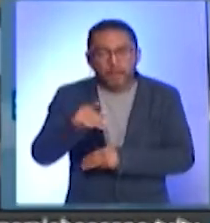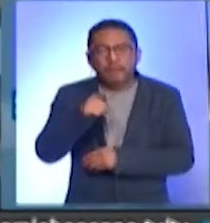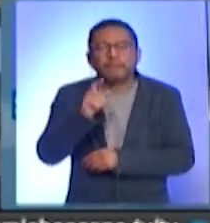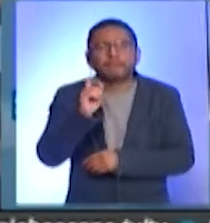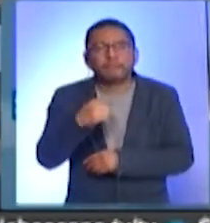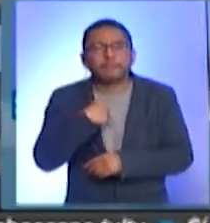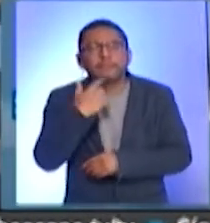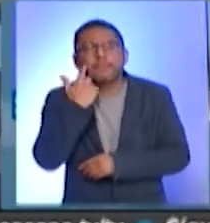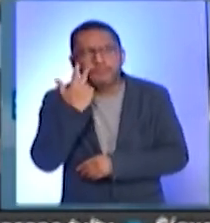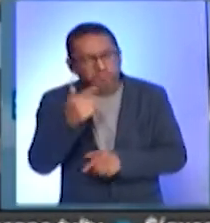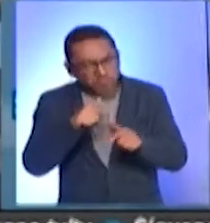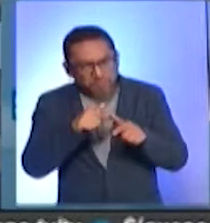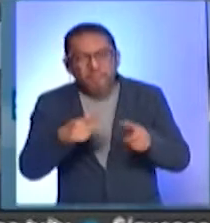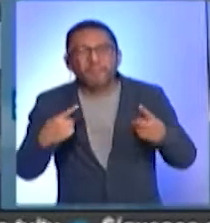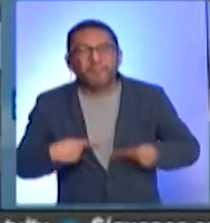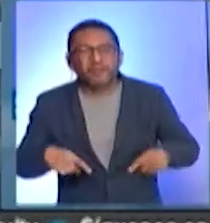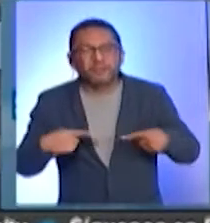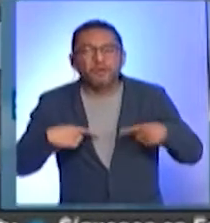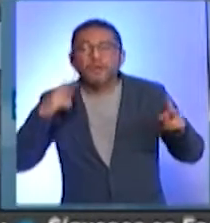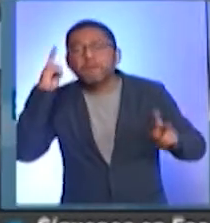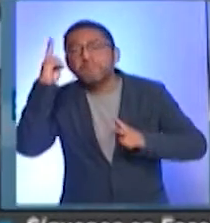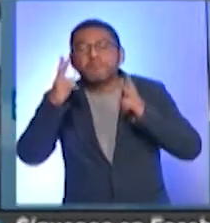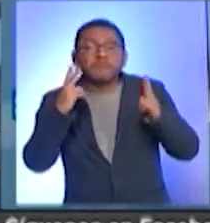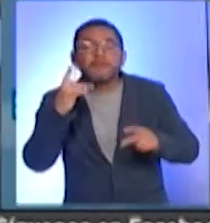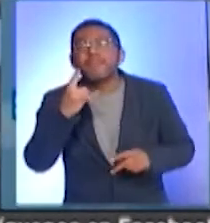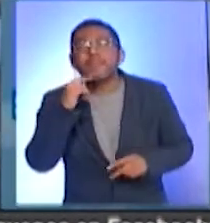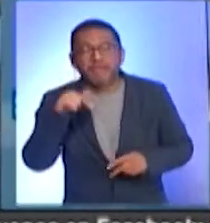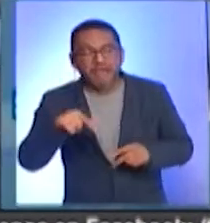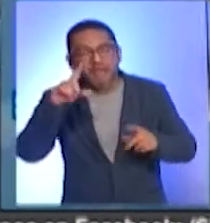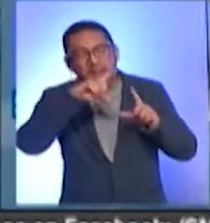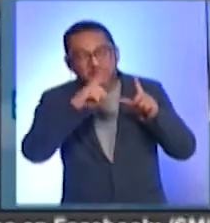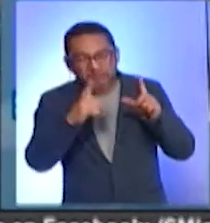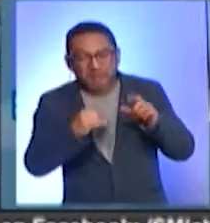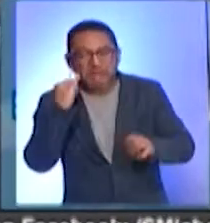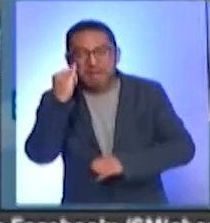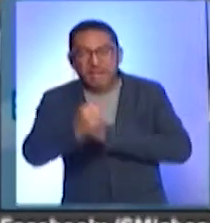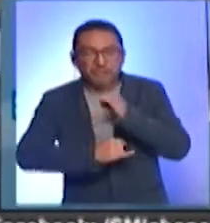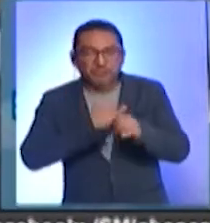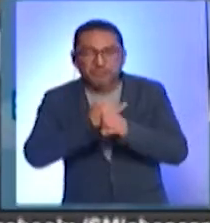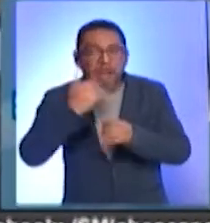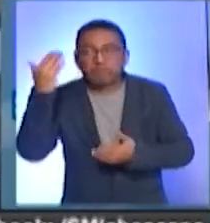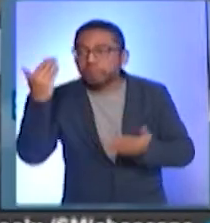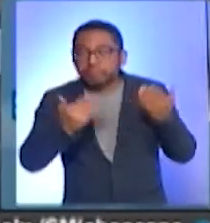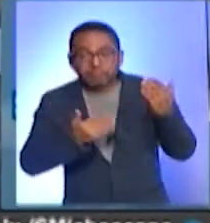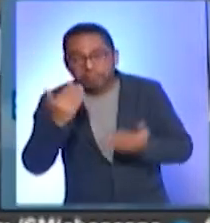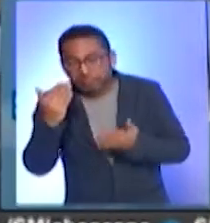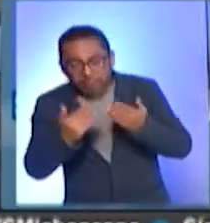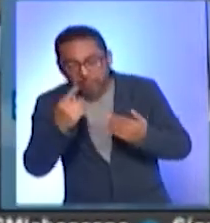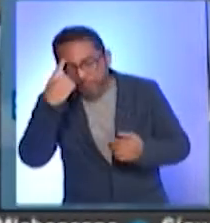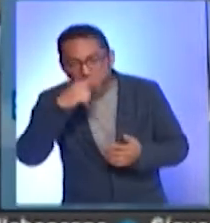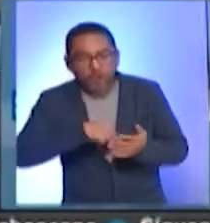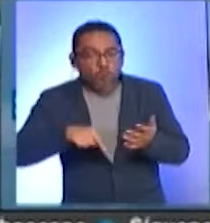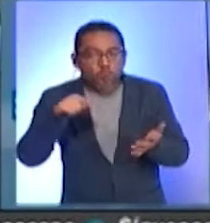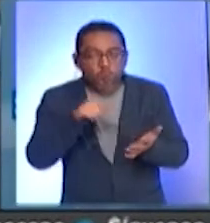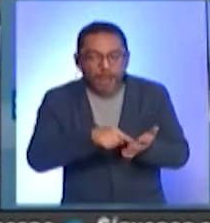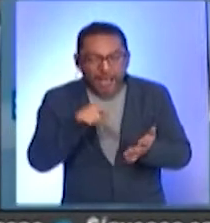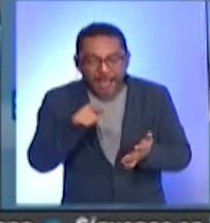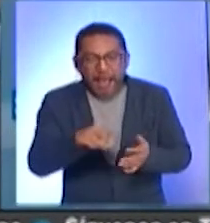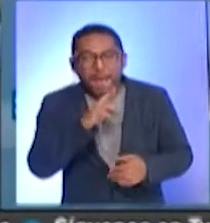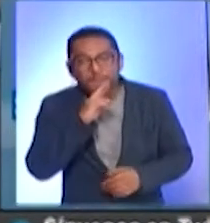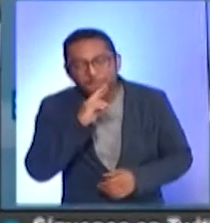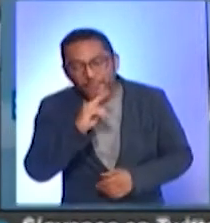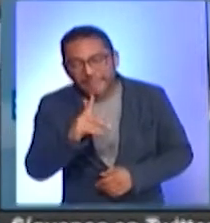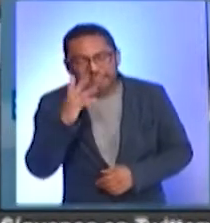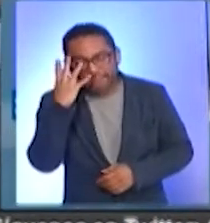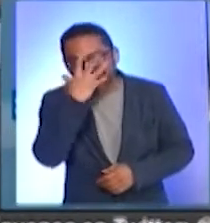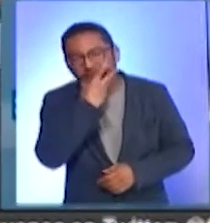nuestros visitantes nacionales e internacionales bueno es más agradable pero que